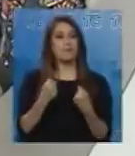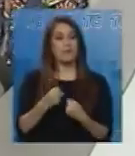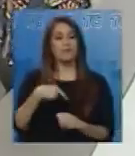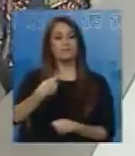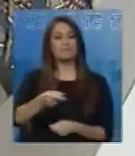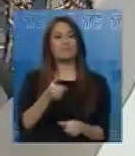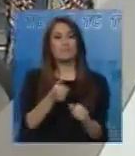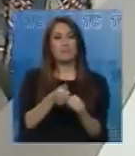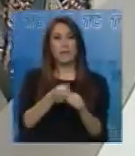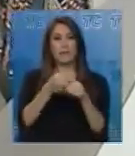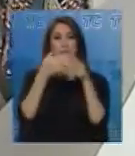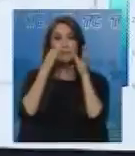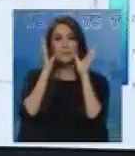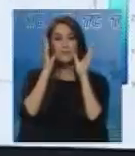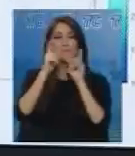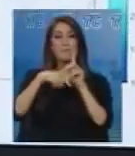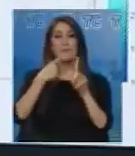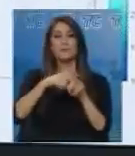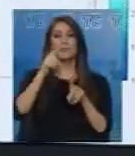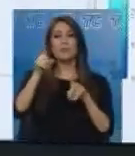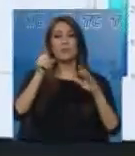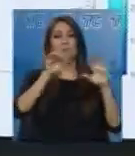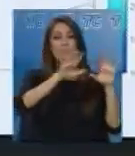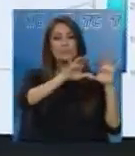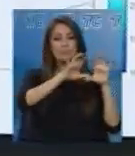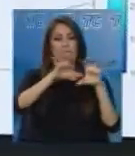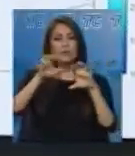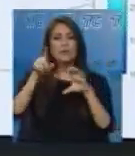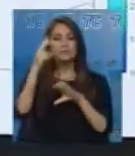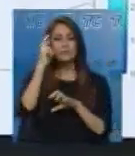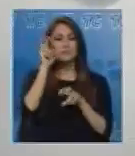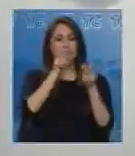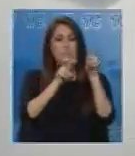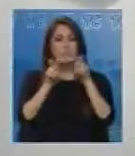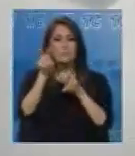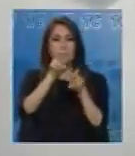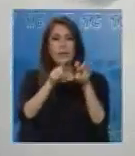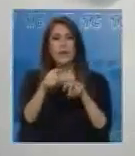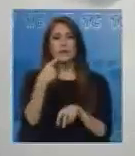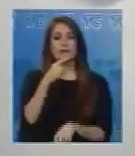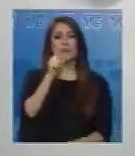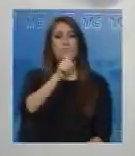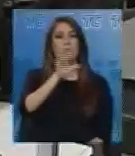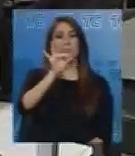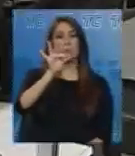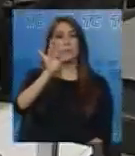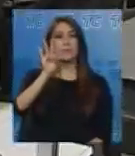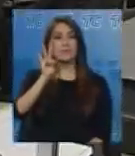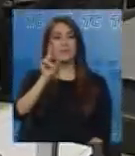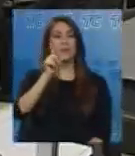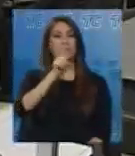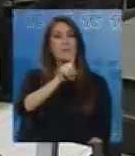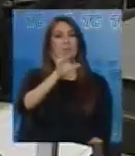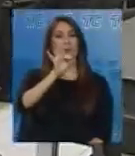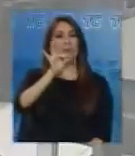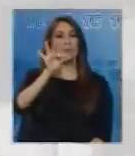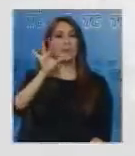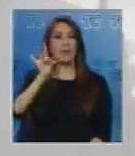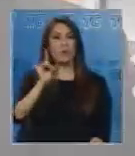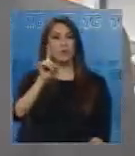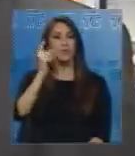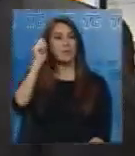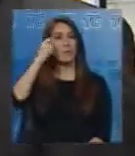el Instituto Oceanográfico del Ecuador no será tan fuerte como el del periodo de 1997 y